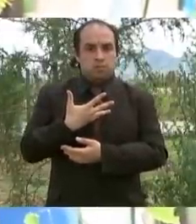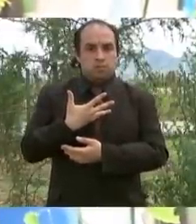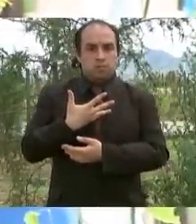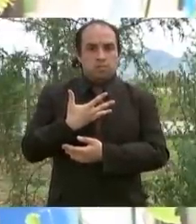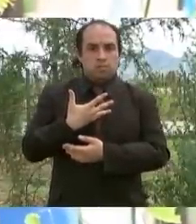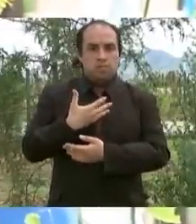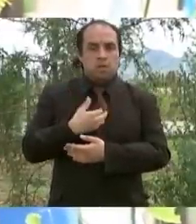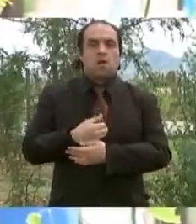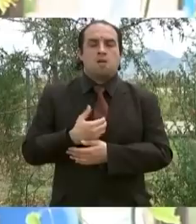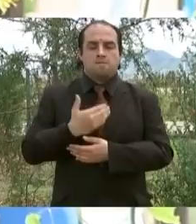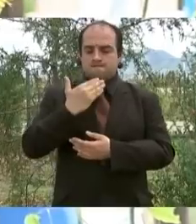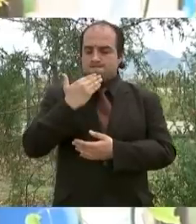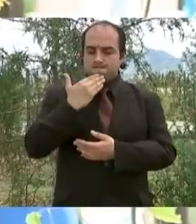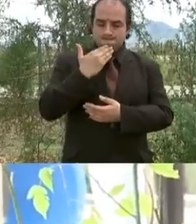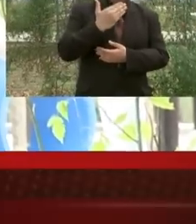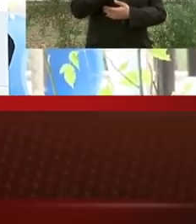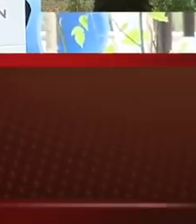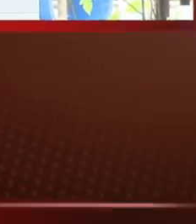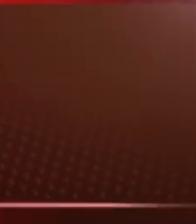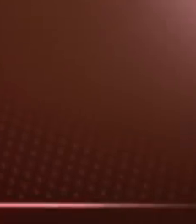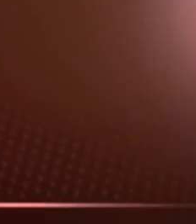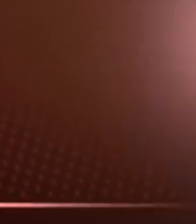extraordinaria jefa de gobierno.